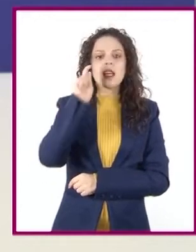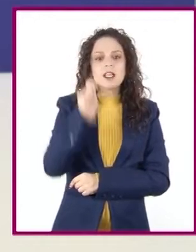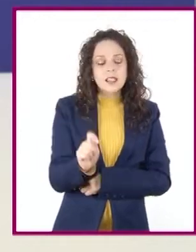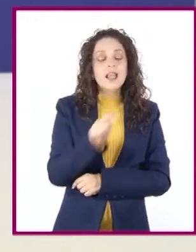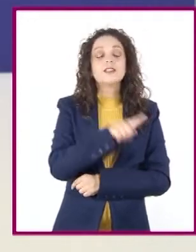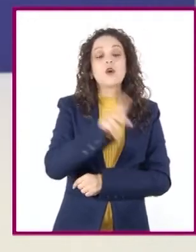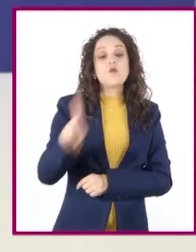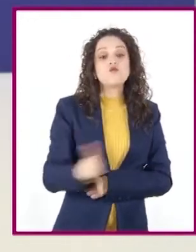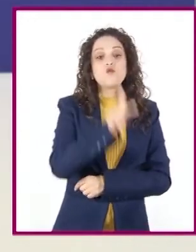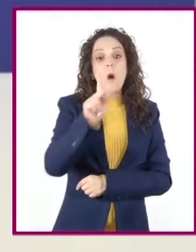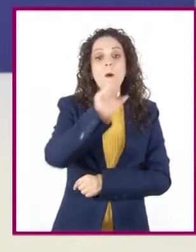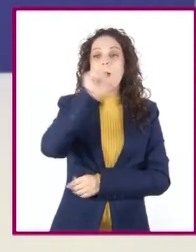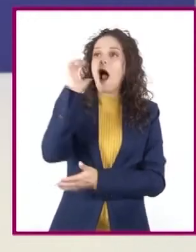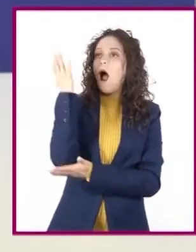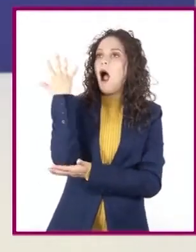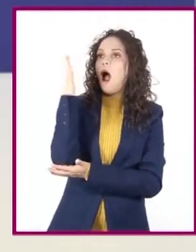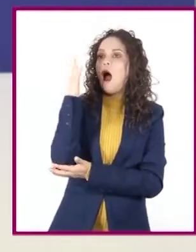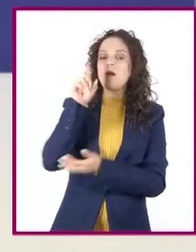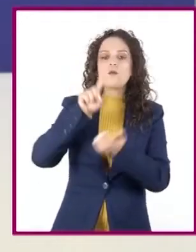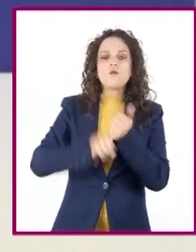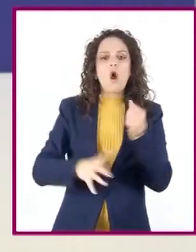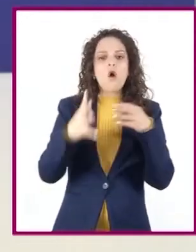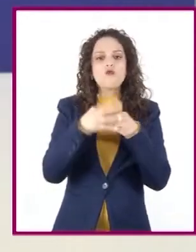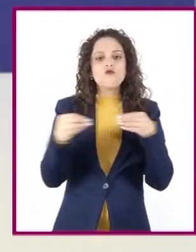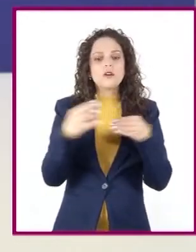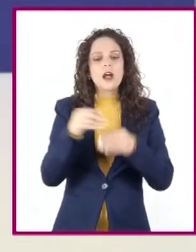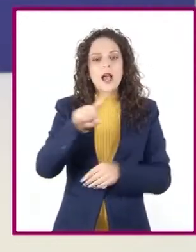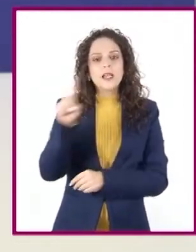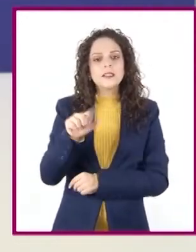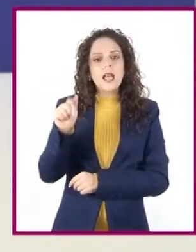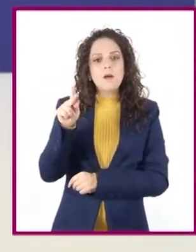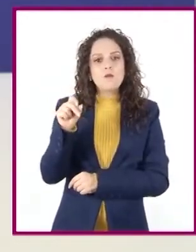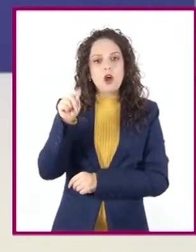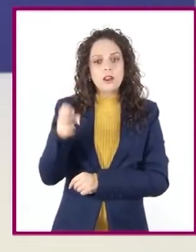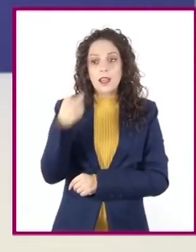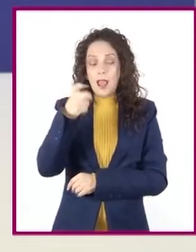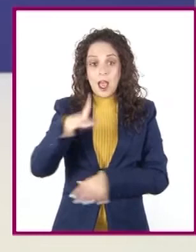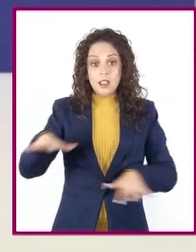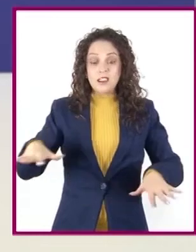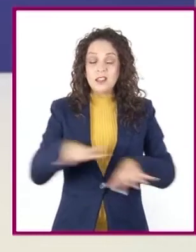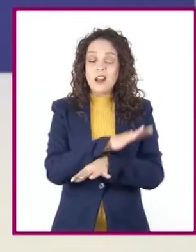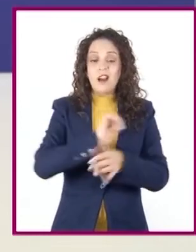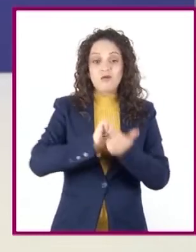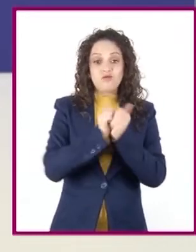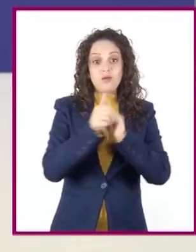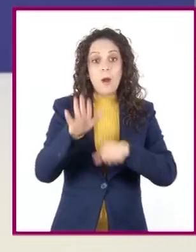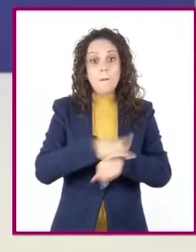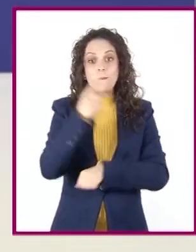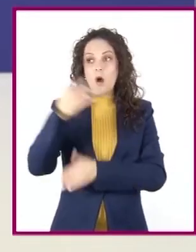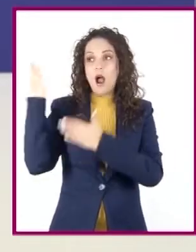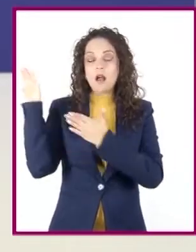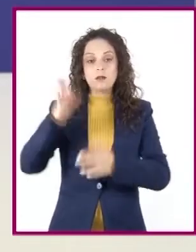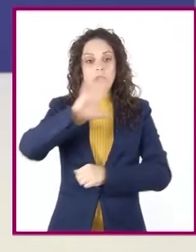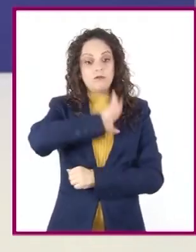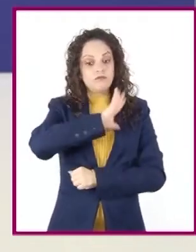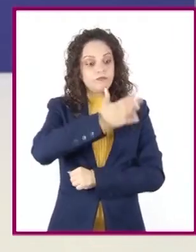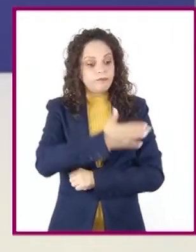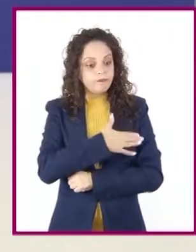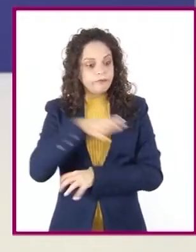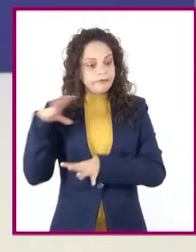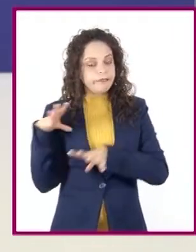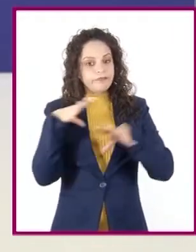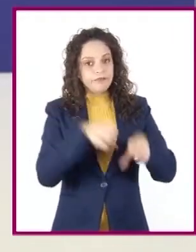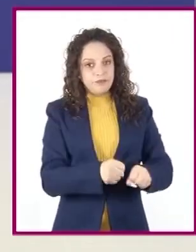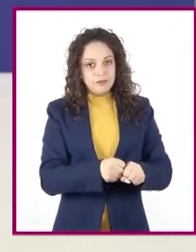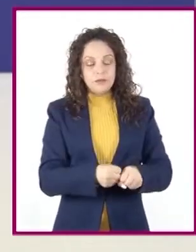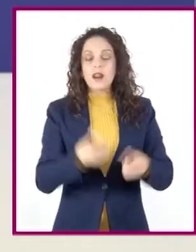zapote. Este término se deformó con la presencia de los españoles y derivó en zapotecas, como